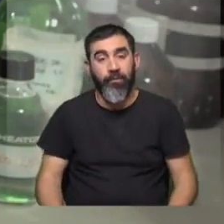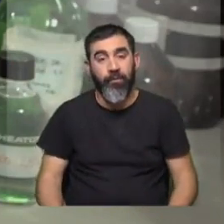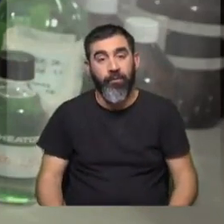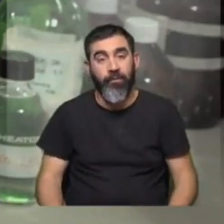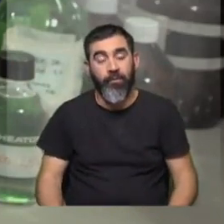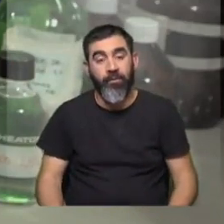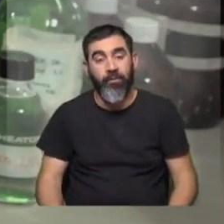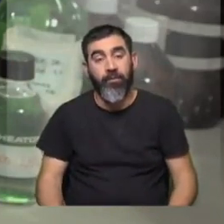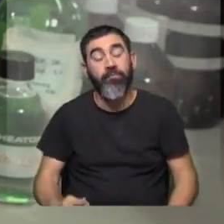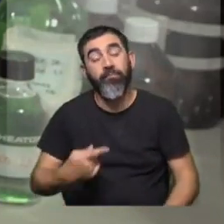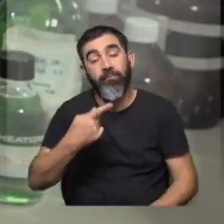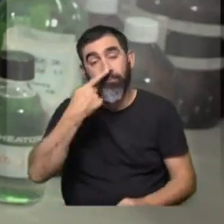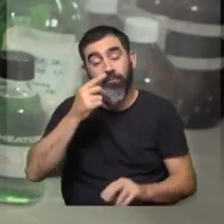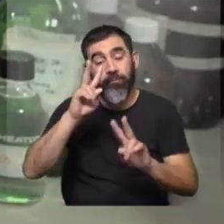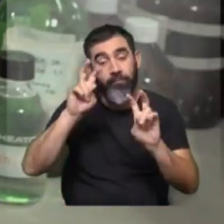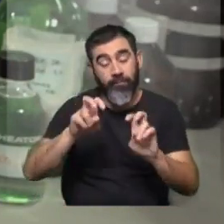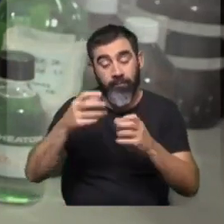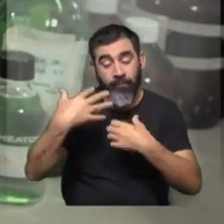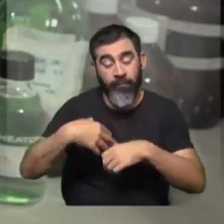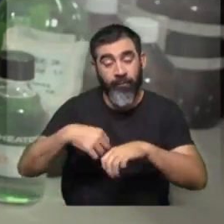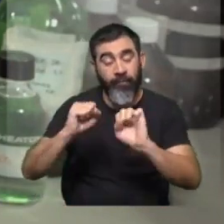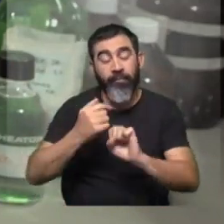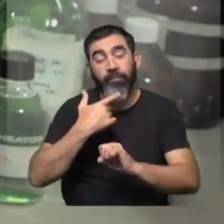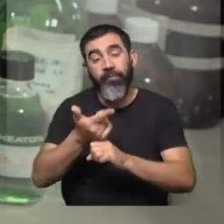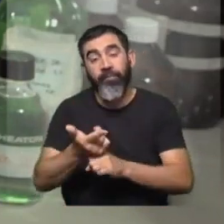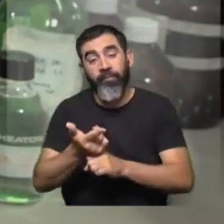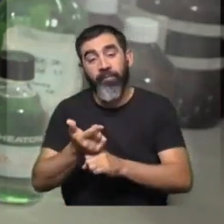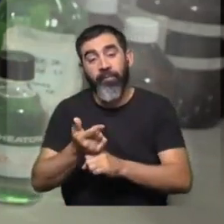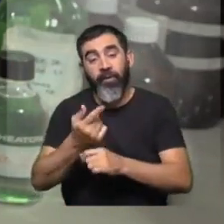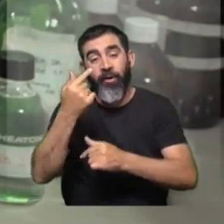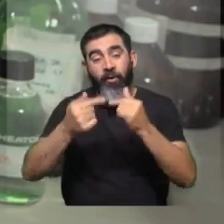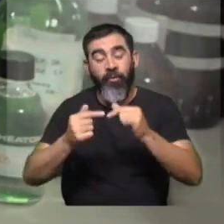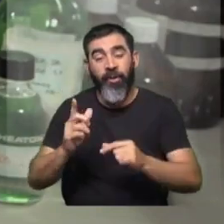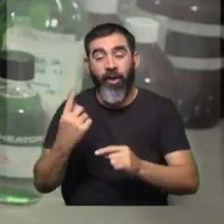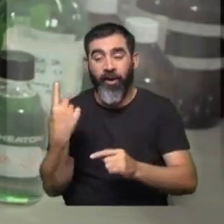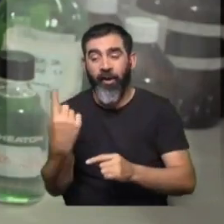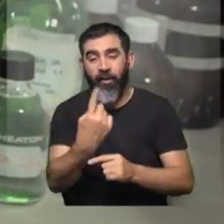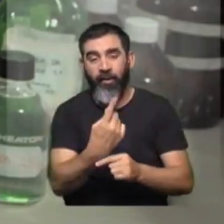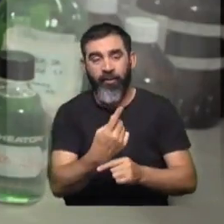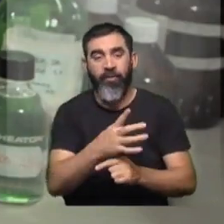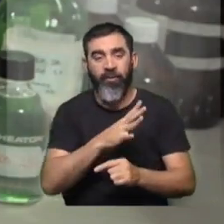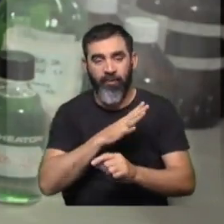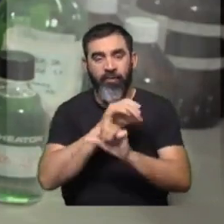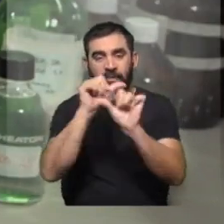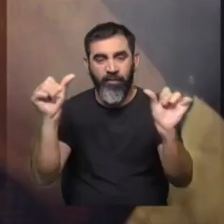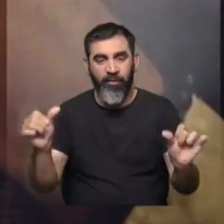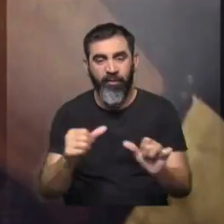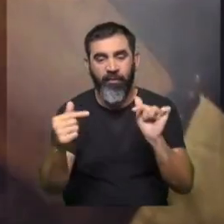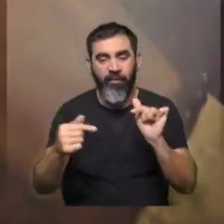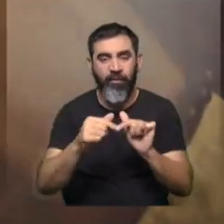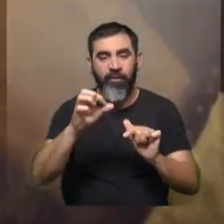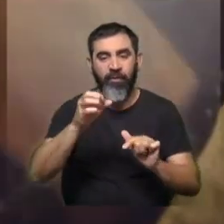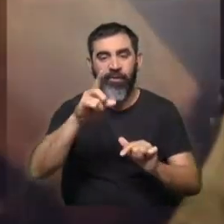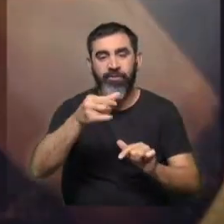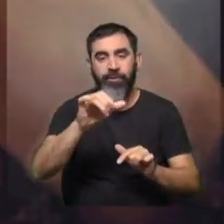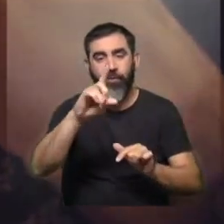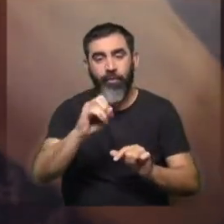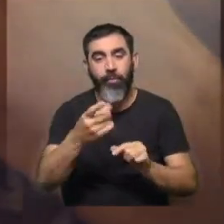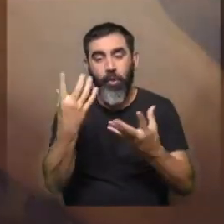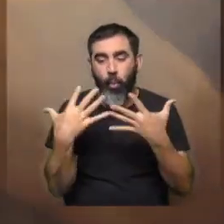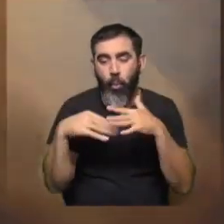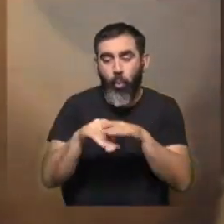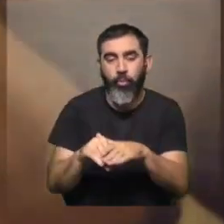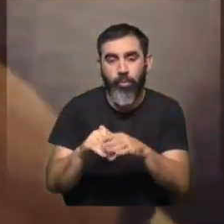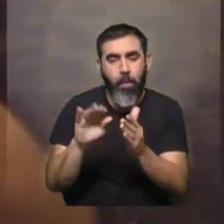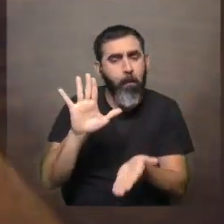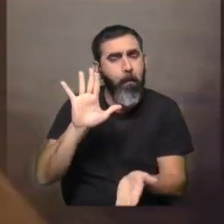Que algo interesante que nosotros encontramos es que, por ejemplo, los componentes individuales tienen actividad antioxidante, pero cuando están juntos tienen